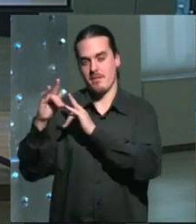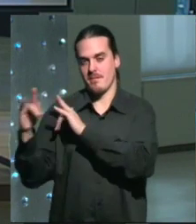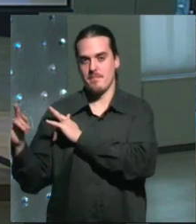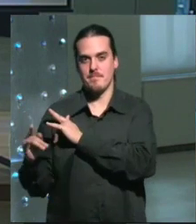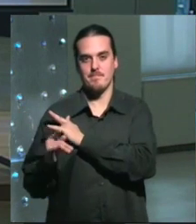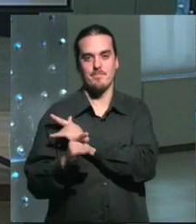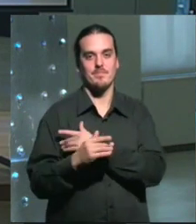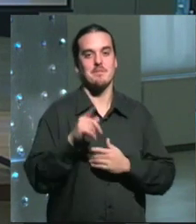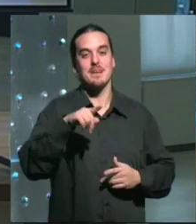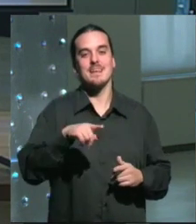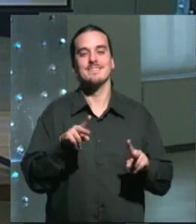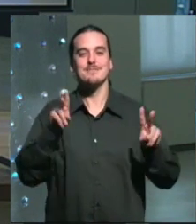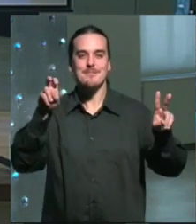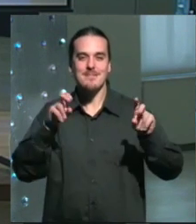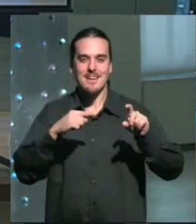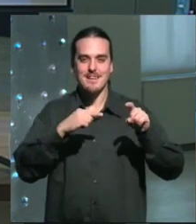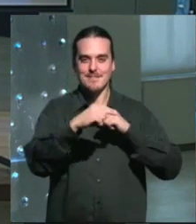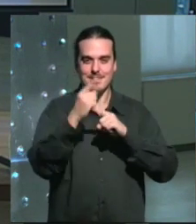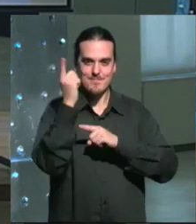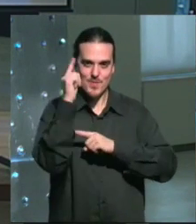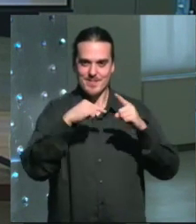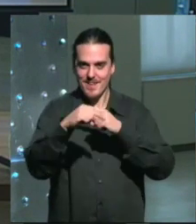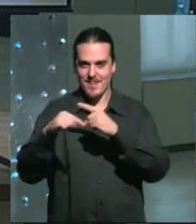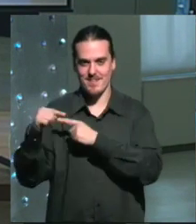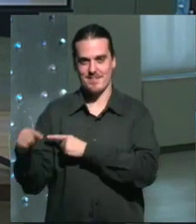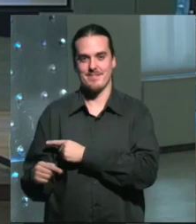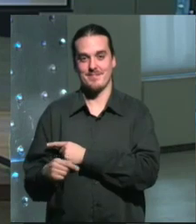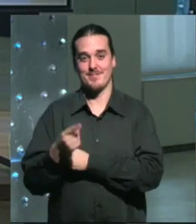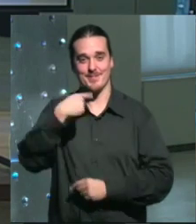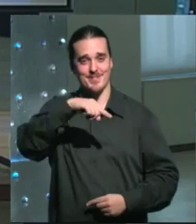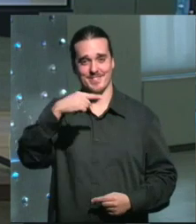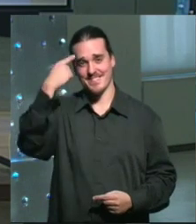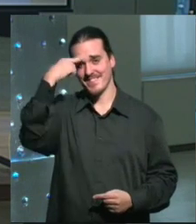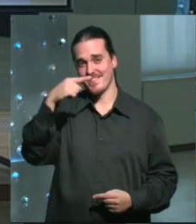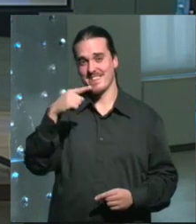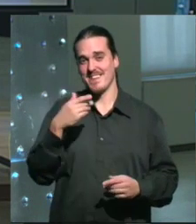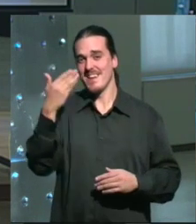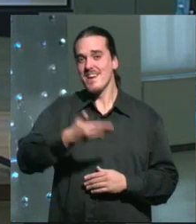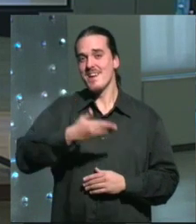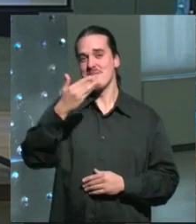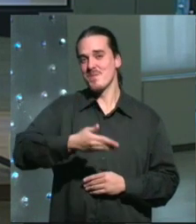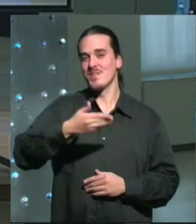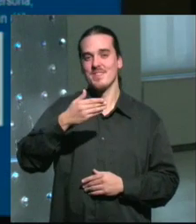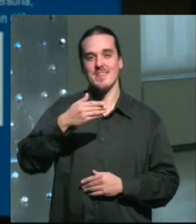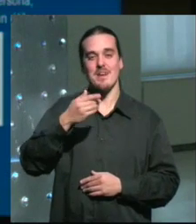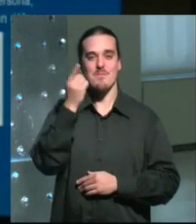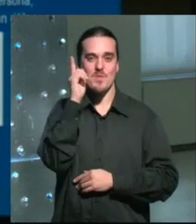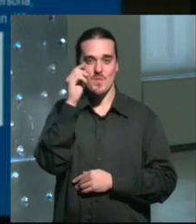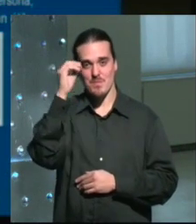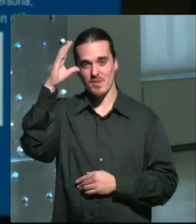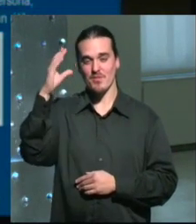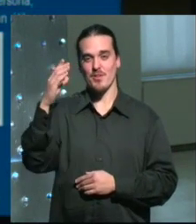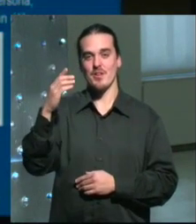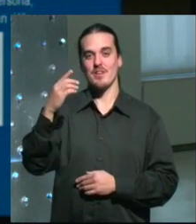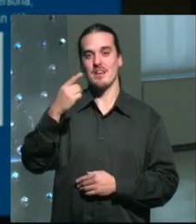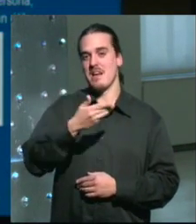Envío de SMS. Todos conocemos la importancia que tienen los smartphones, como se mencionaba anteriormente aquí, cada vez más. Para